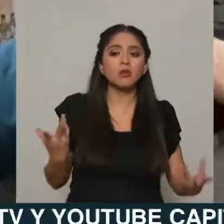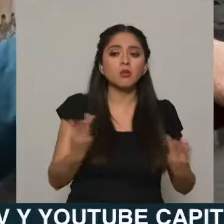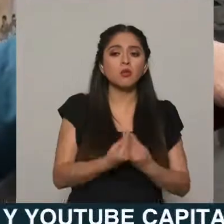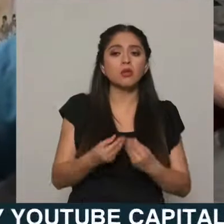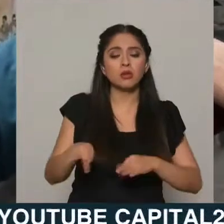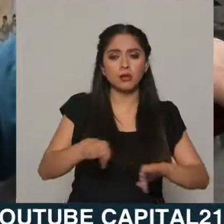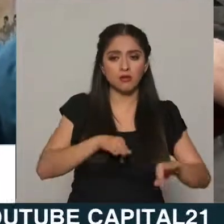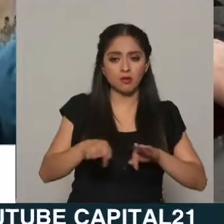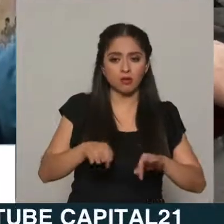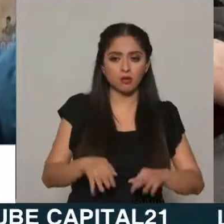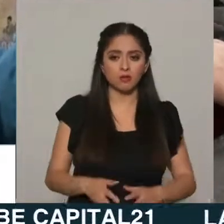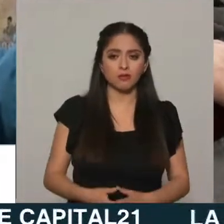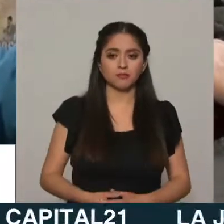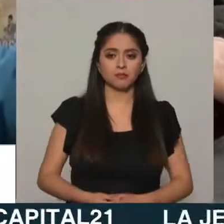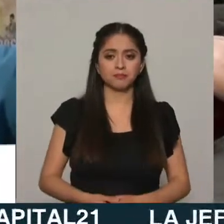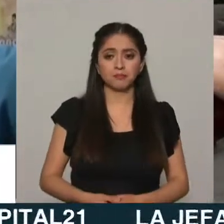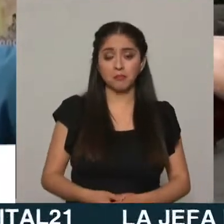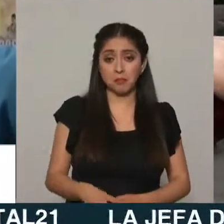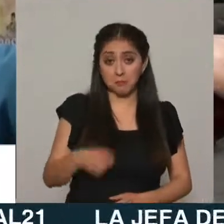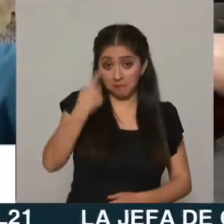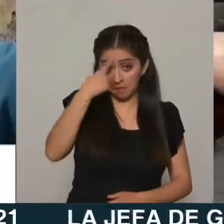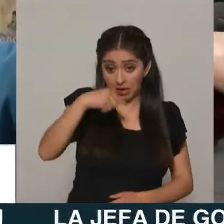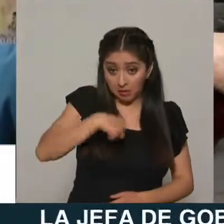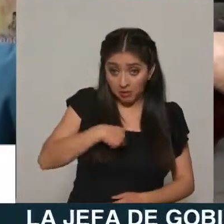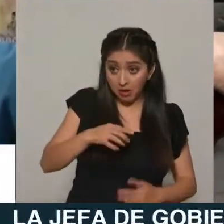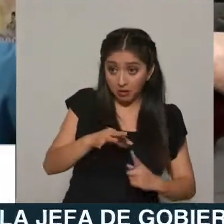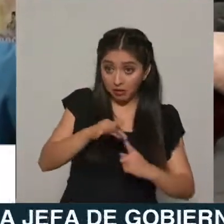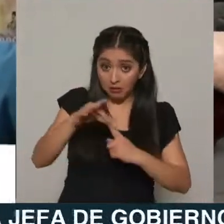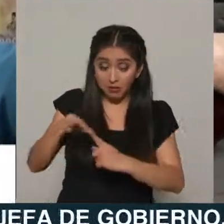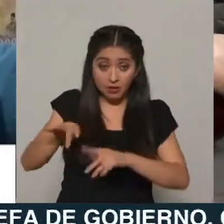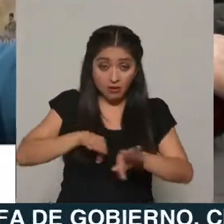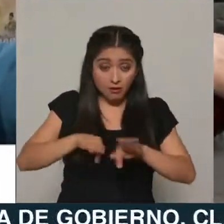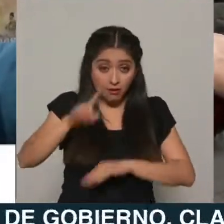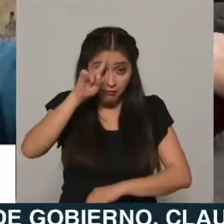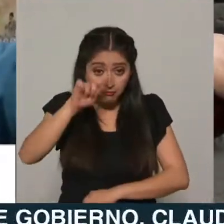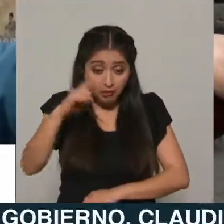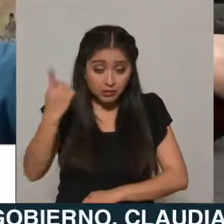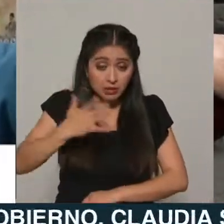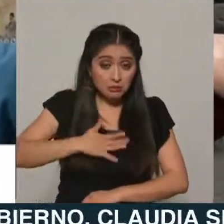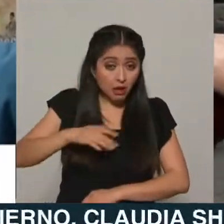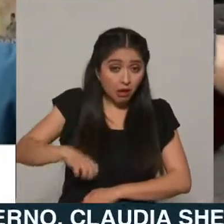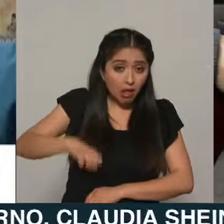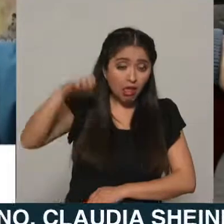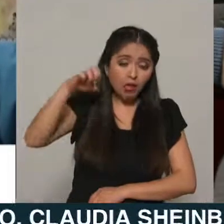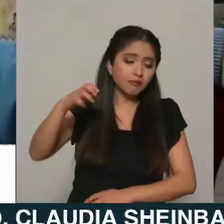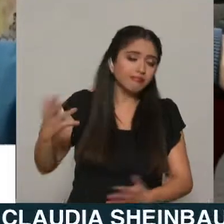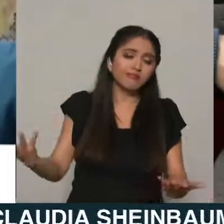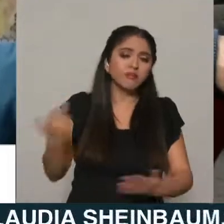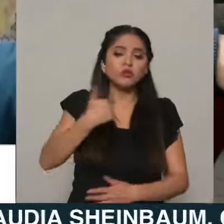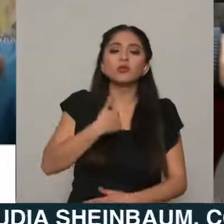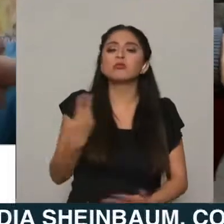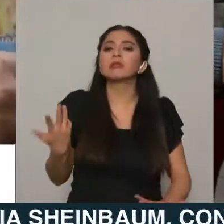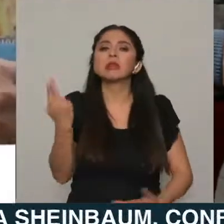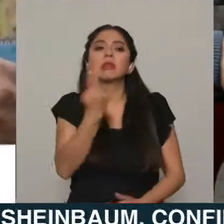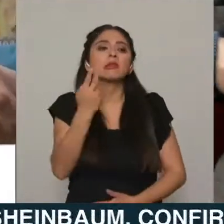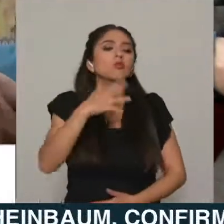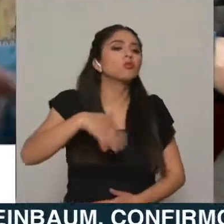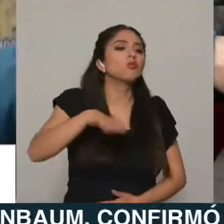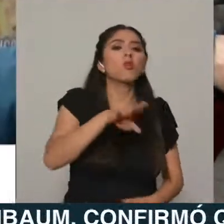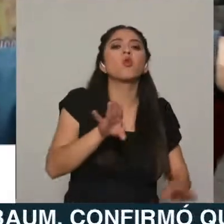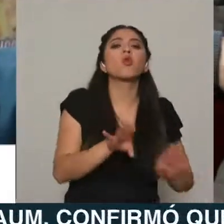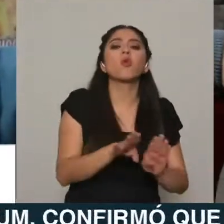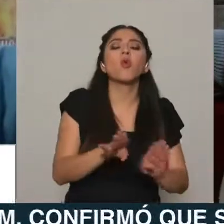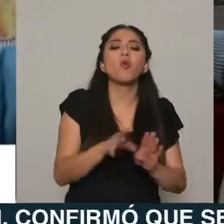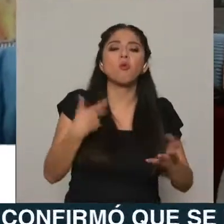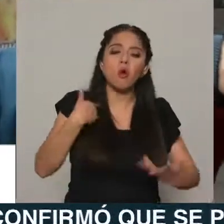A mí ya no me dan trabajo en un lado, ¿sí? Entonces yo tengo que buscar cómo ganarme de esta